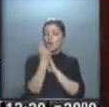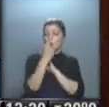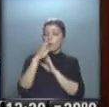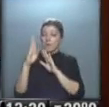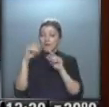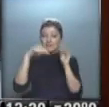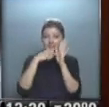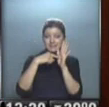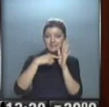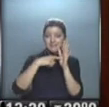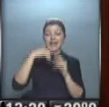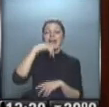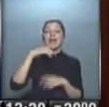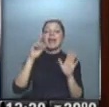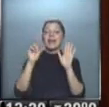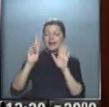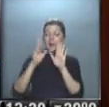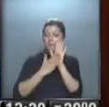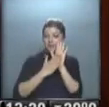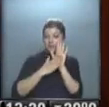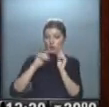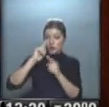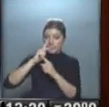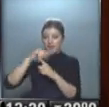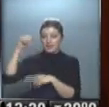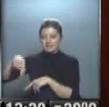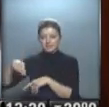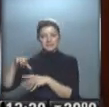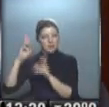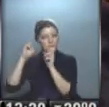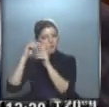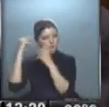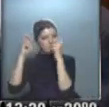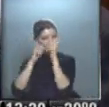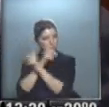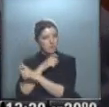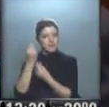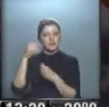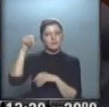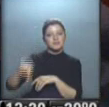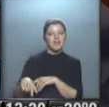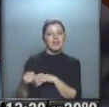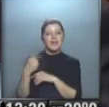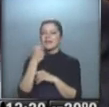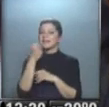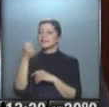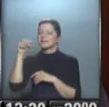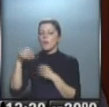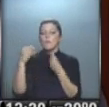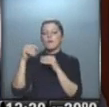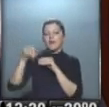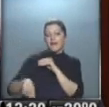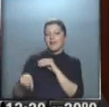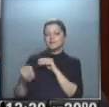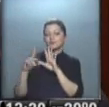aire, afecta poco al grupo Clarín y afecta mucho a sus competidores, es constitucional, pero salvan de ahí las señales porque eso sí